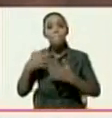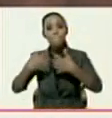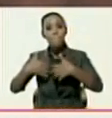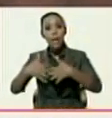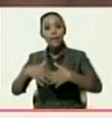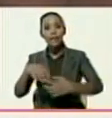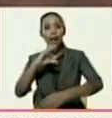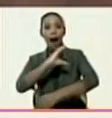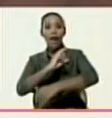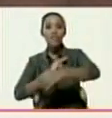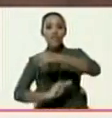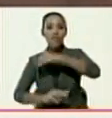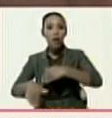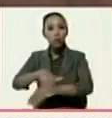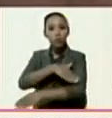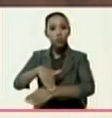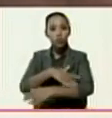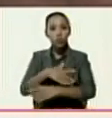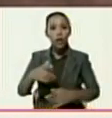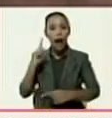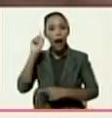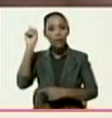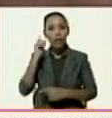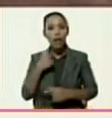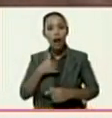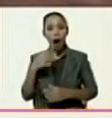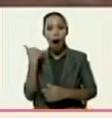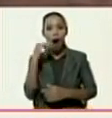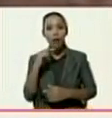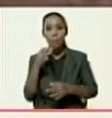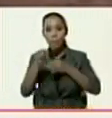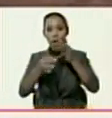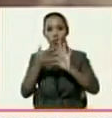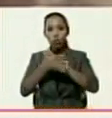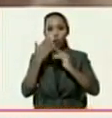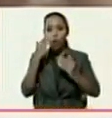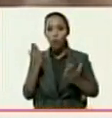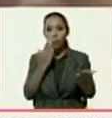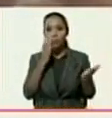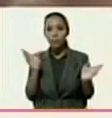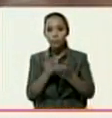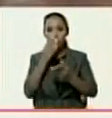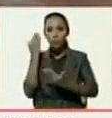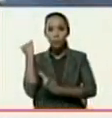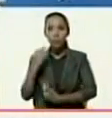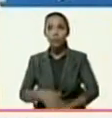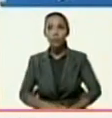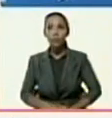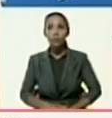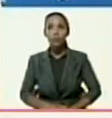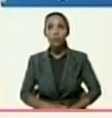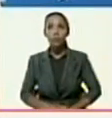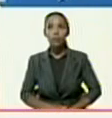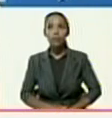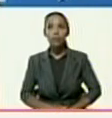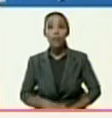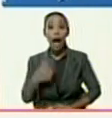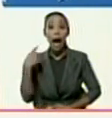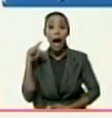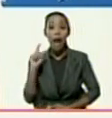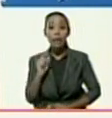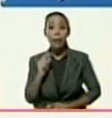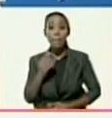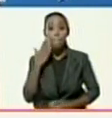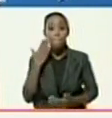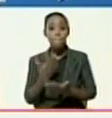avenida Libertador se encuentra nuestro compañero Roger Villegas, quien amplía esta información. Adelante, Roger. Así es, gracias por el presente contacto